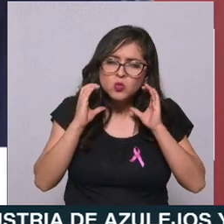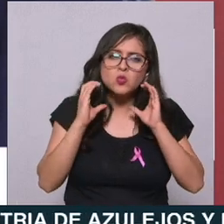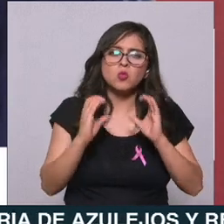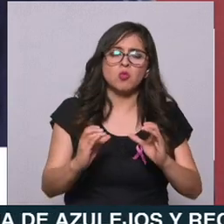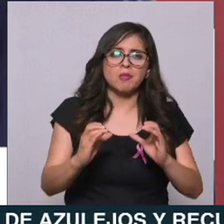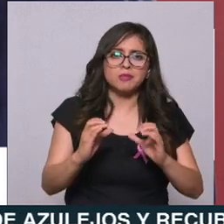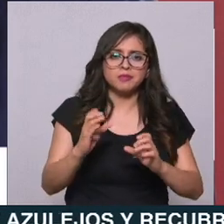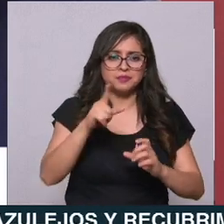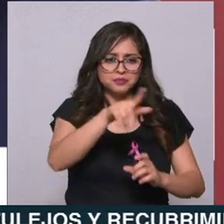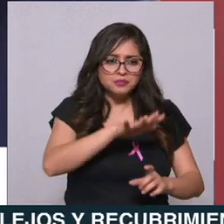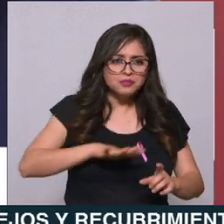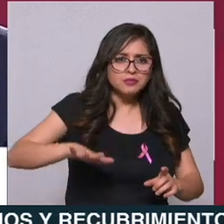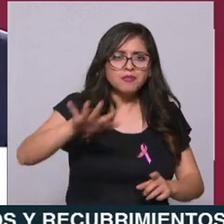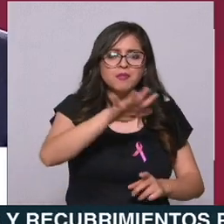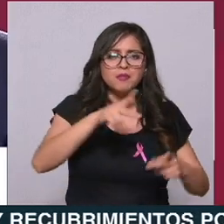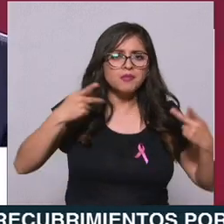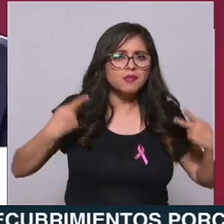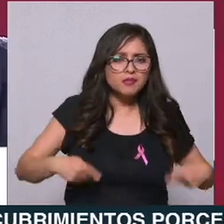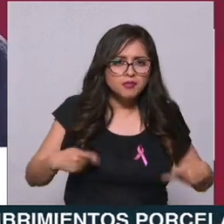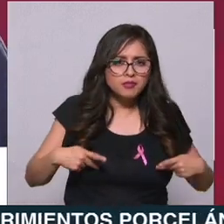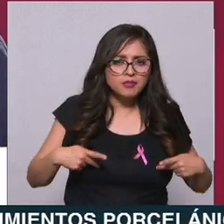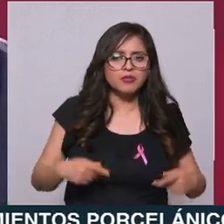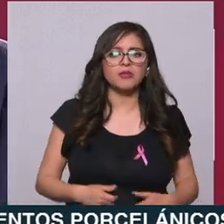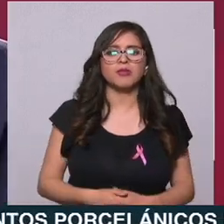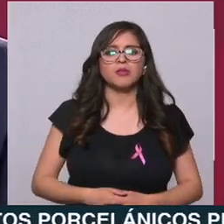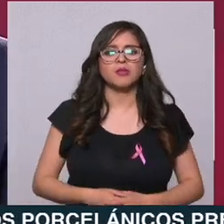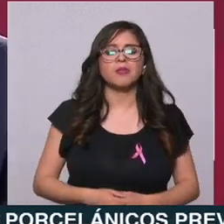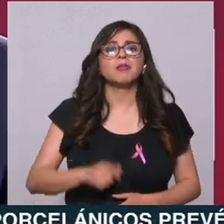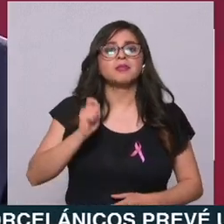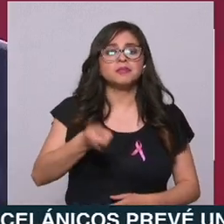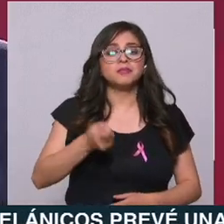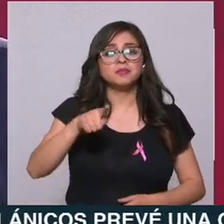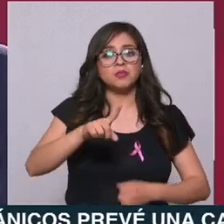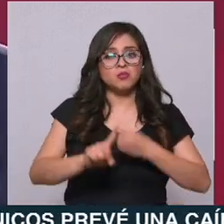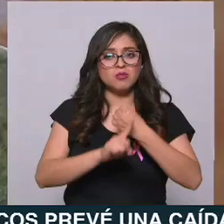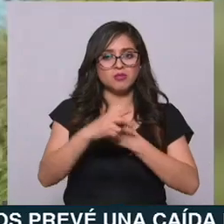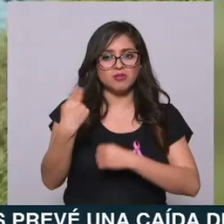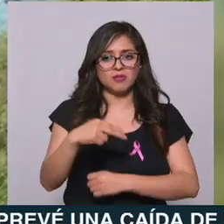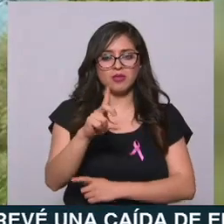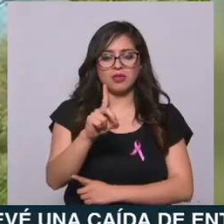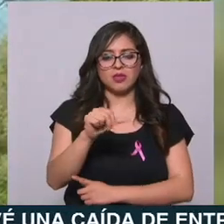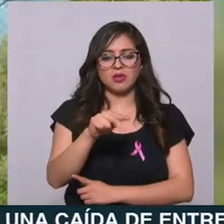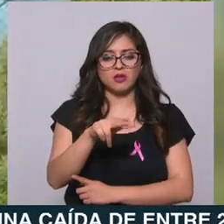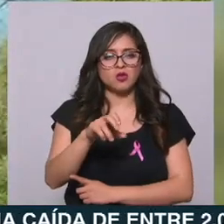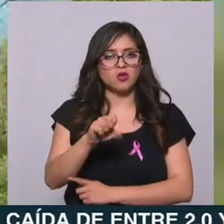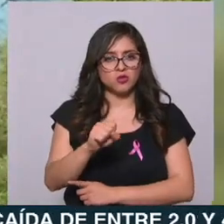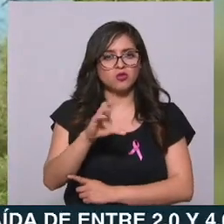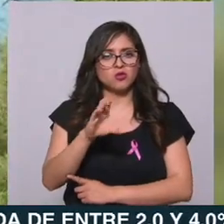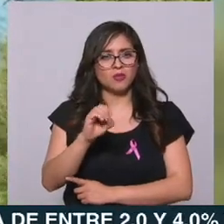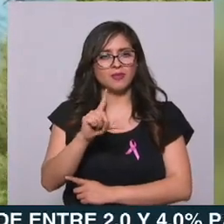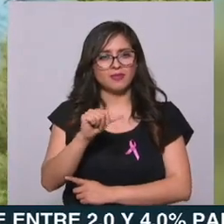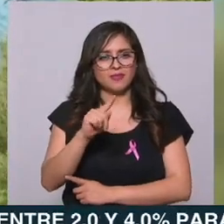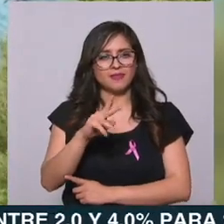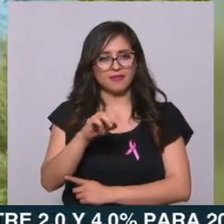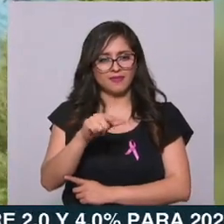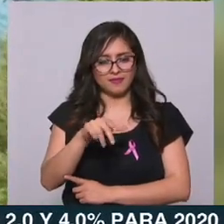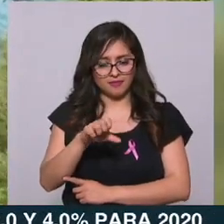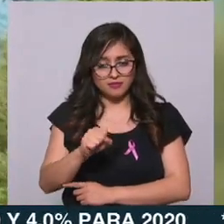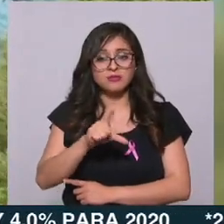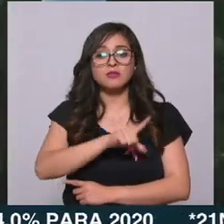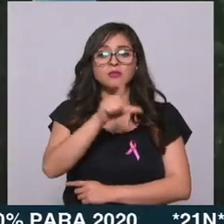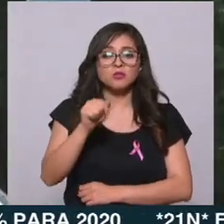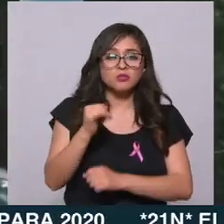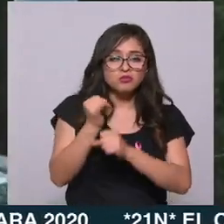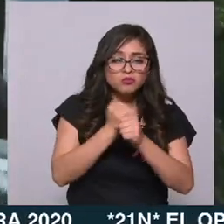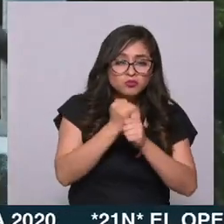a la población. No deben de haber los llamados daños colaterales. Dijo que ahora el operativo se realizará con